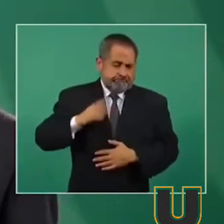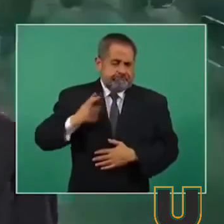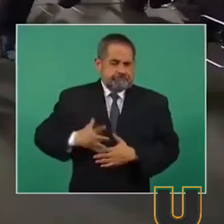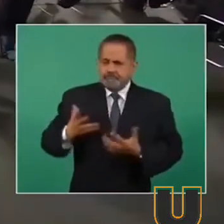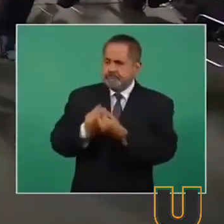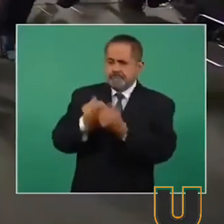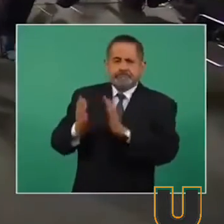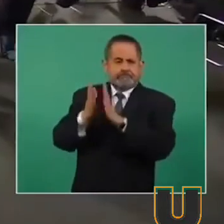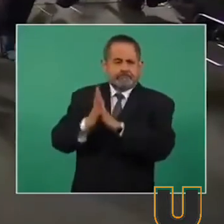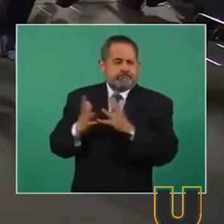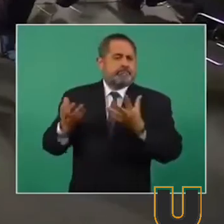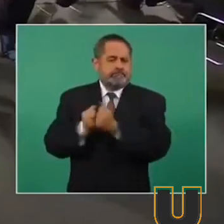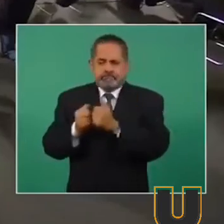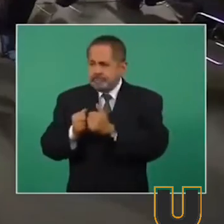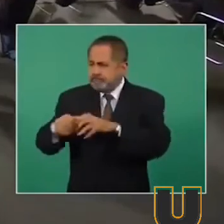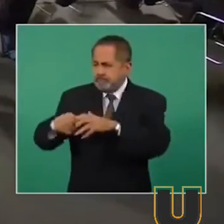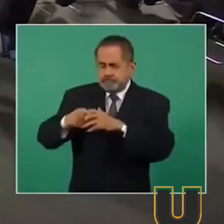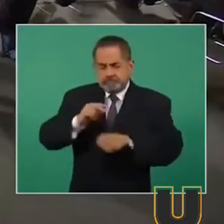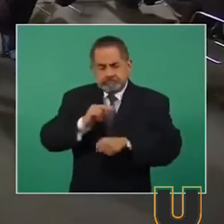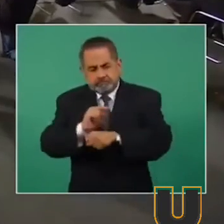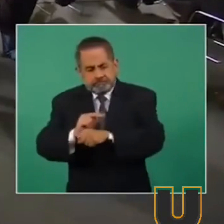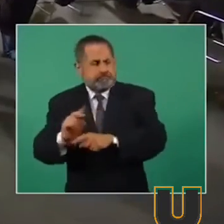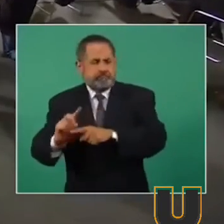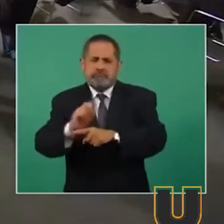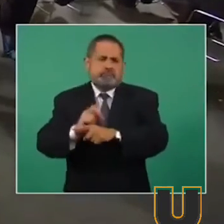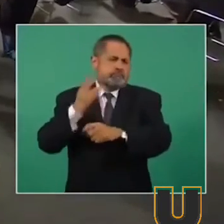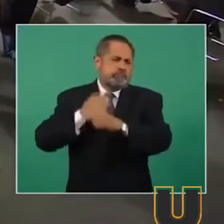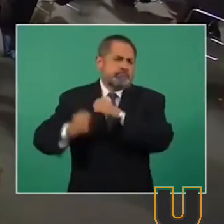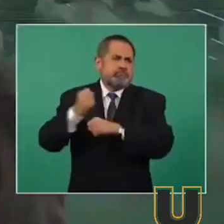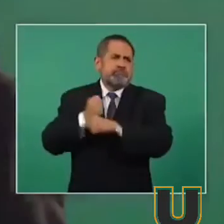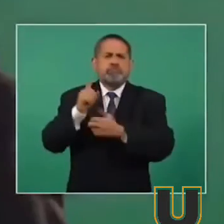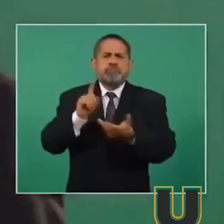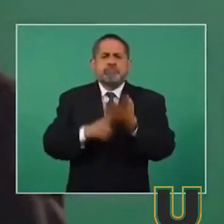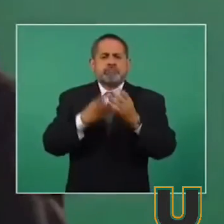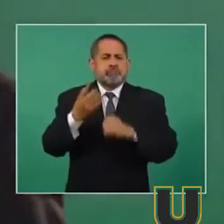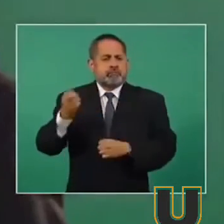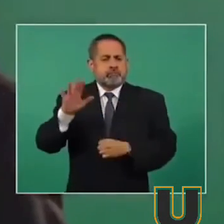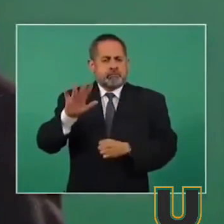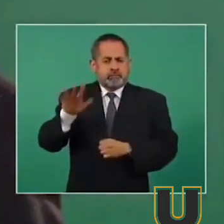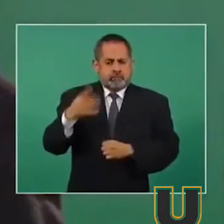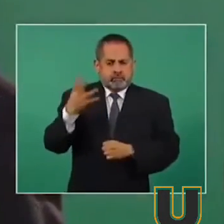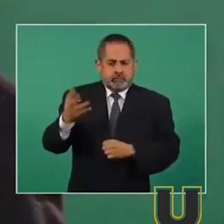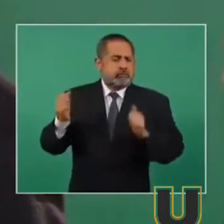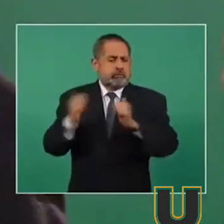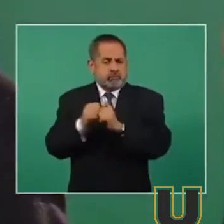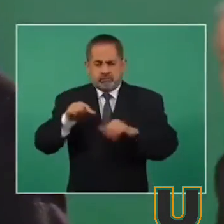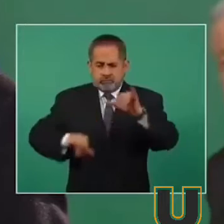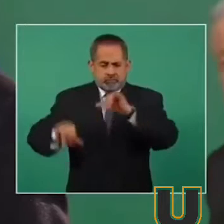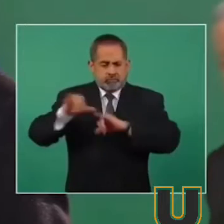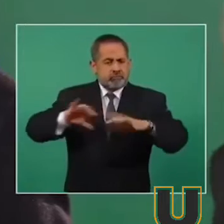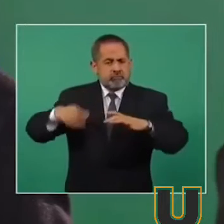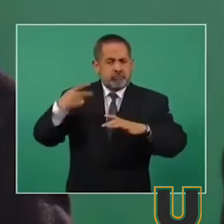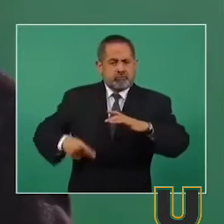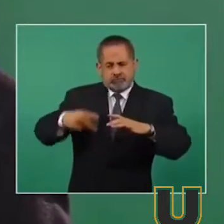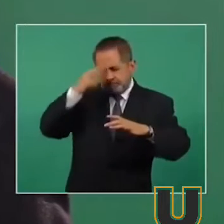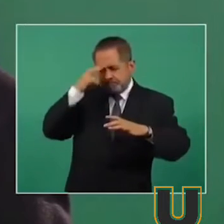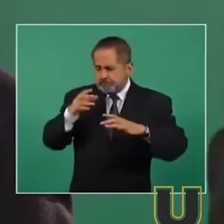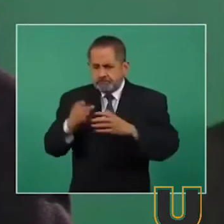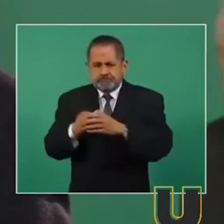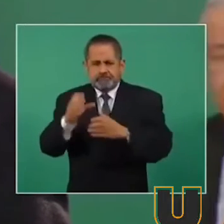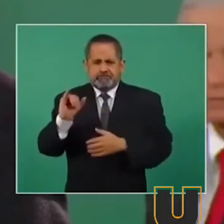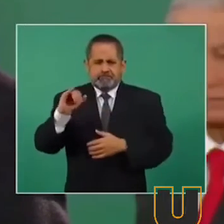participa activamente con estas redes de vigilancia desde hace muchos años, desde 1954, a través de nuestro Laboratorio Nacional de Referencia,